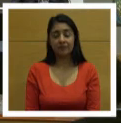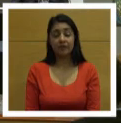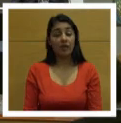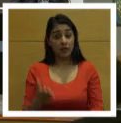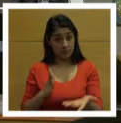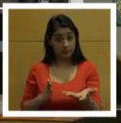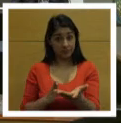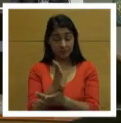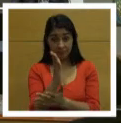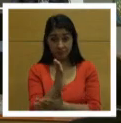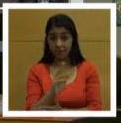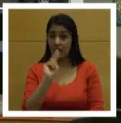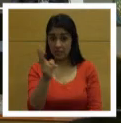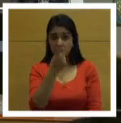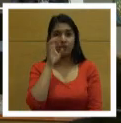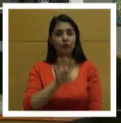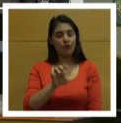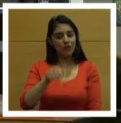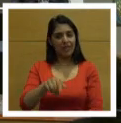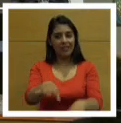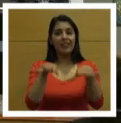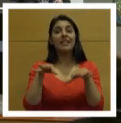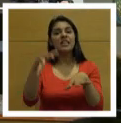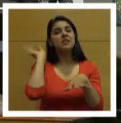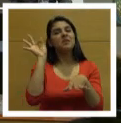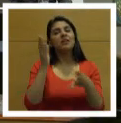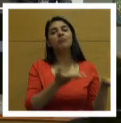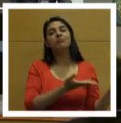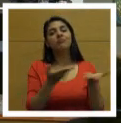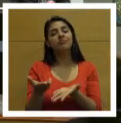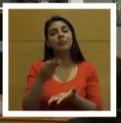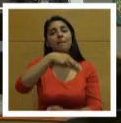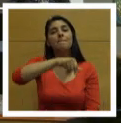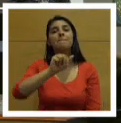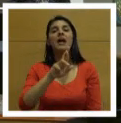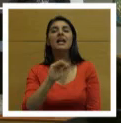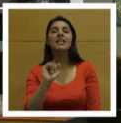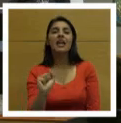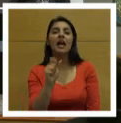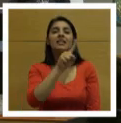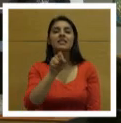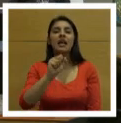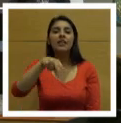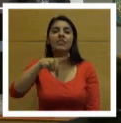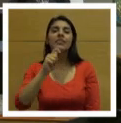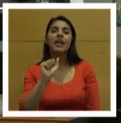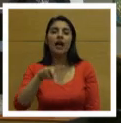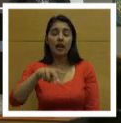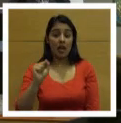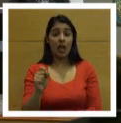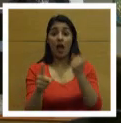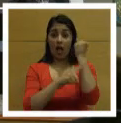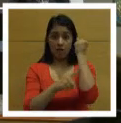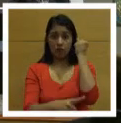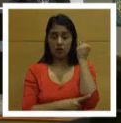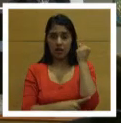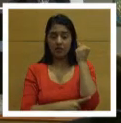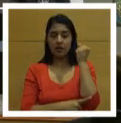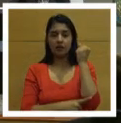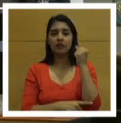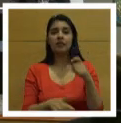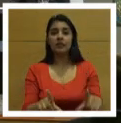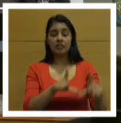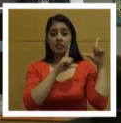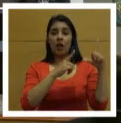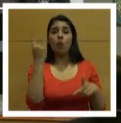Dando inicio al segundo bloque de este seminario, dejamos con ustedes a doña María Soledad Santana Cardemil, abogada, licenciada por la